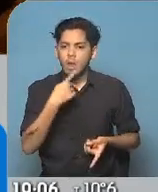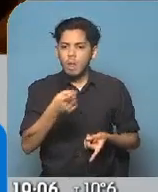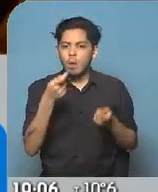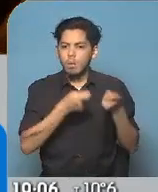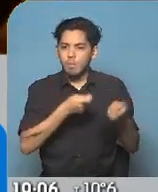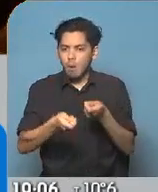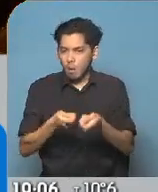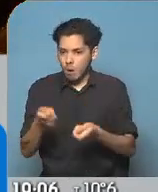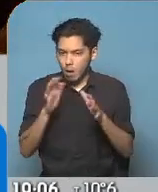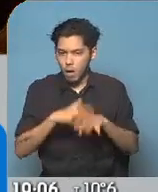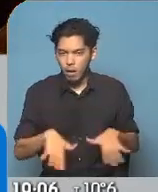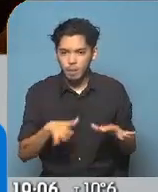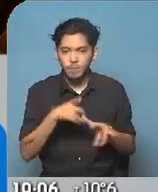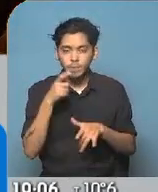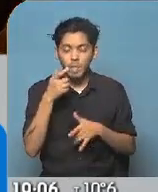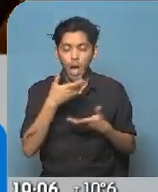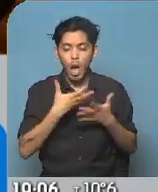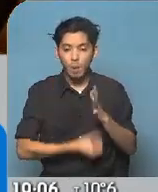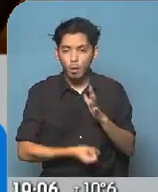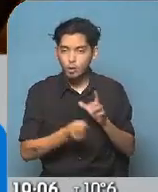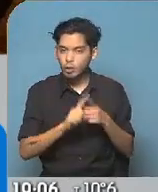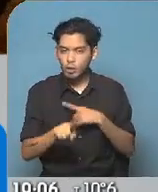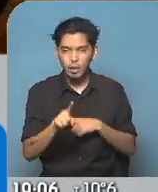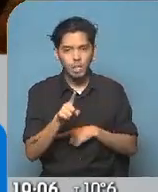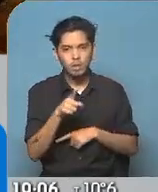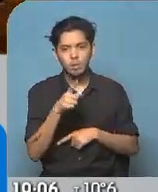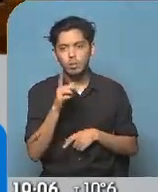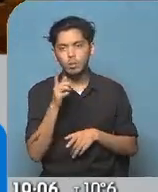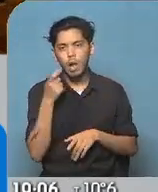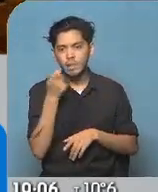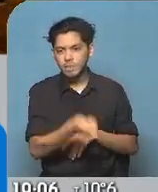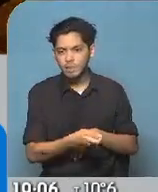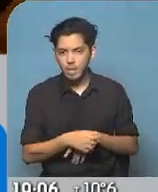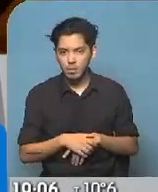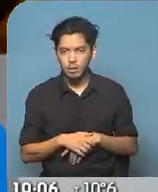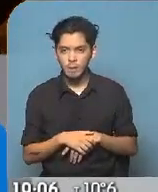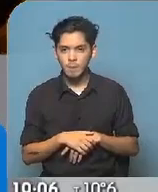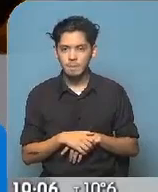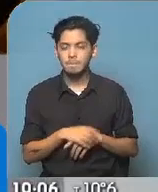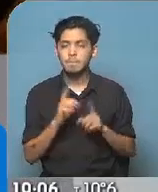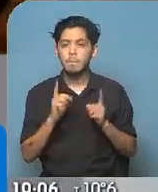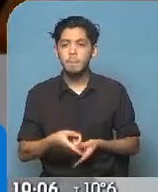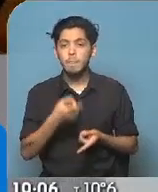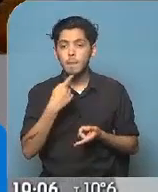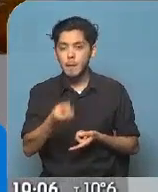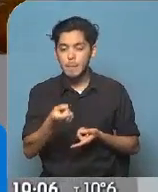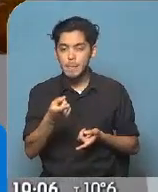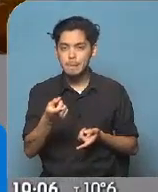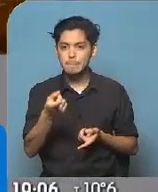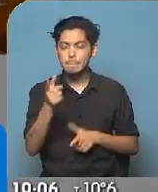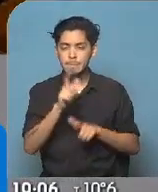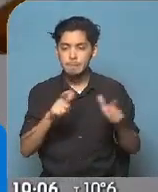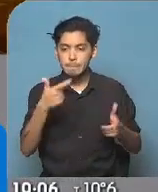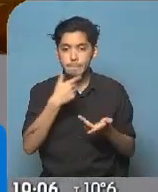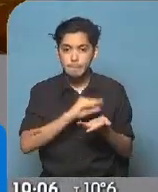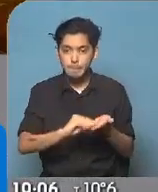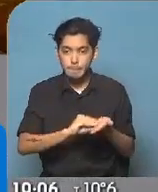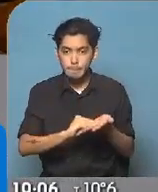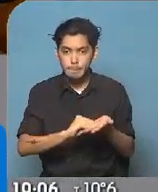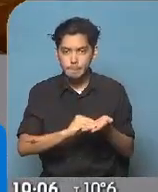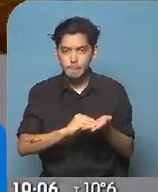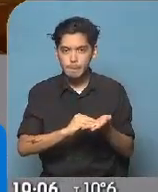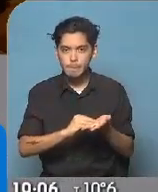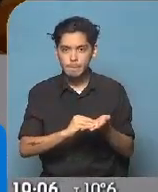chicos que el aborto es directamente un asesinato además dijo que aquellos senadores que pongan el